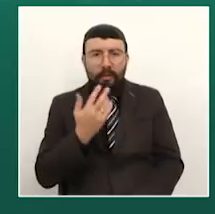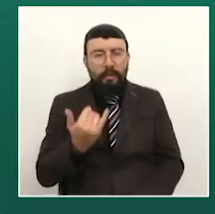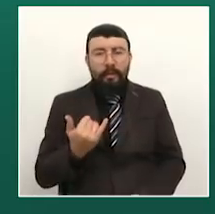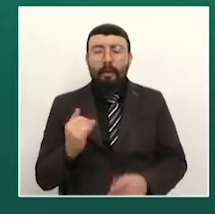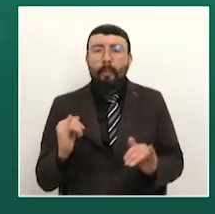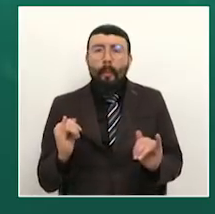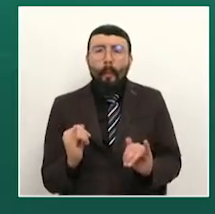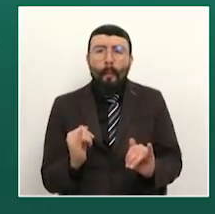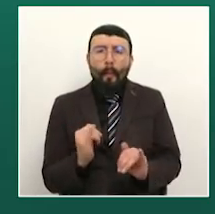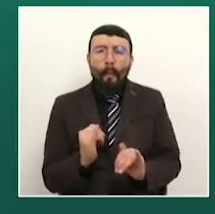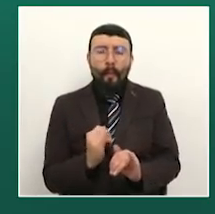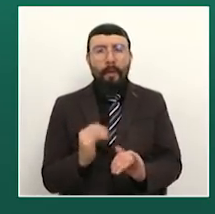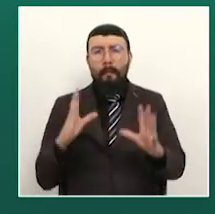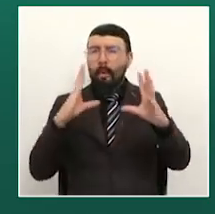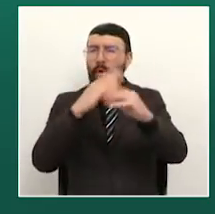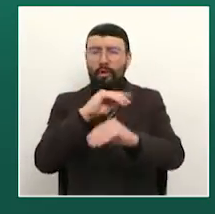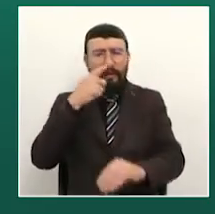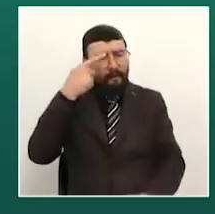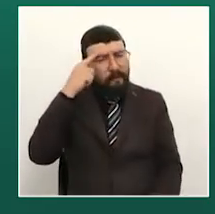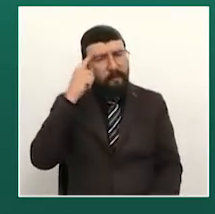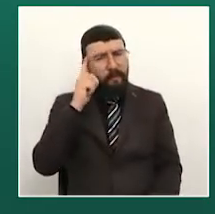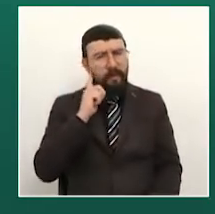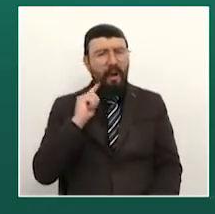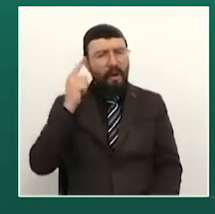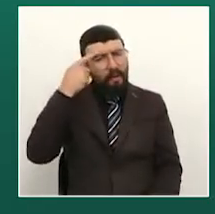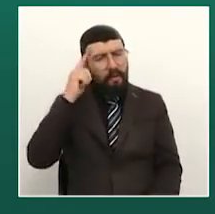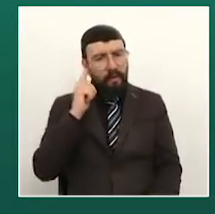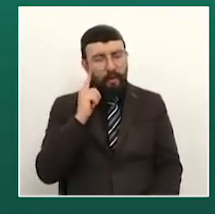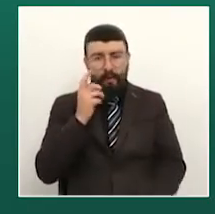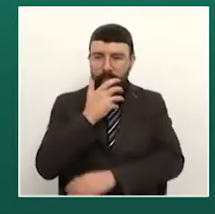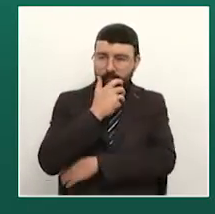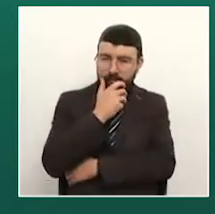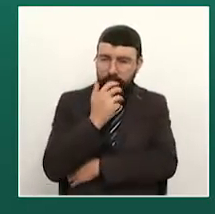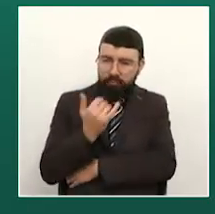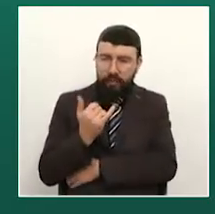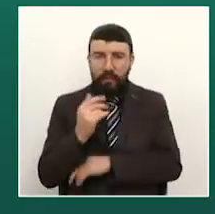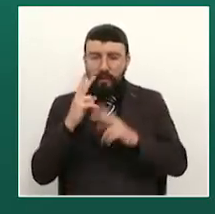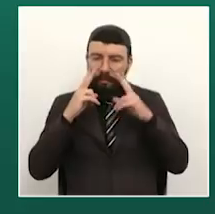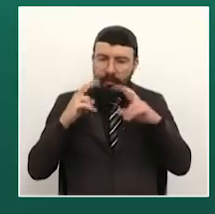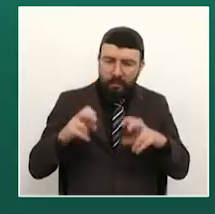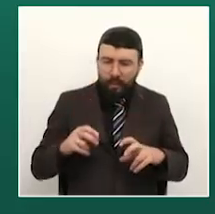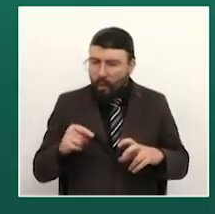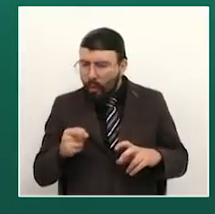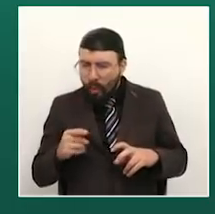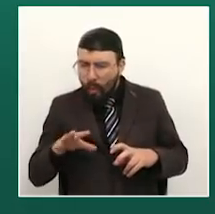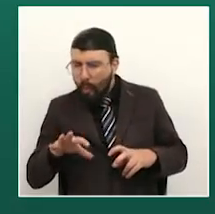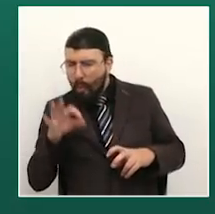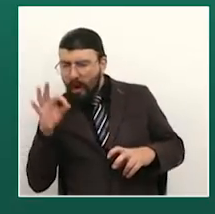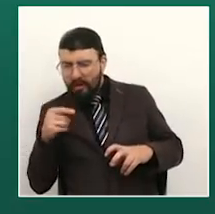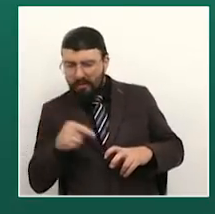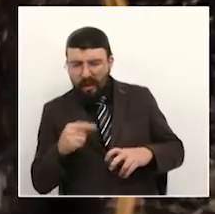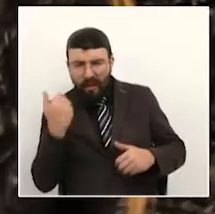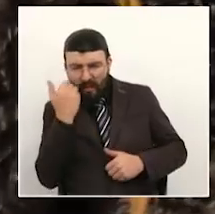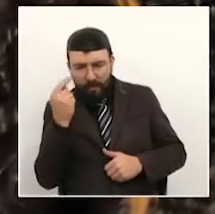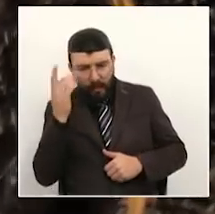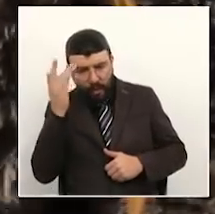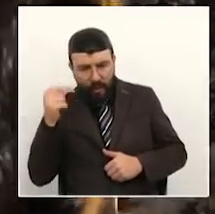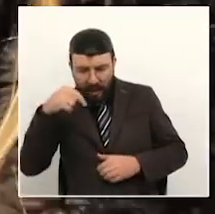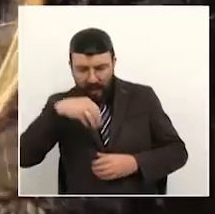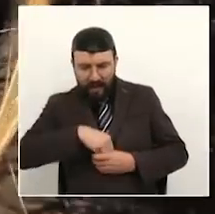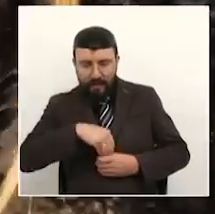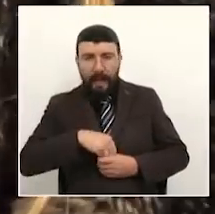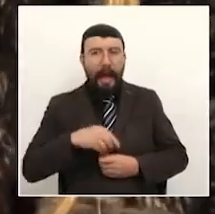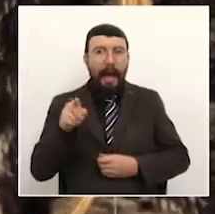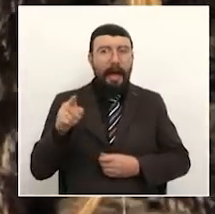el diagnóstico de la tuberculosis se basa en la identificación de la bacteria y se debe buscar principalmente en los